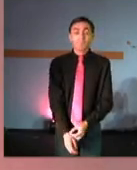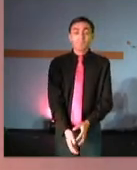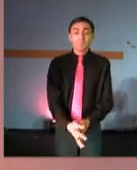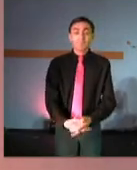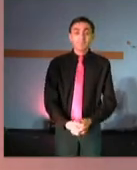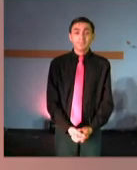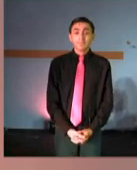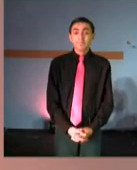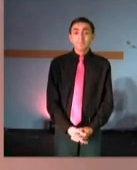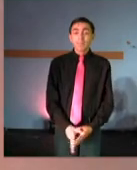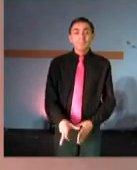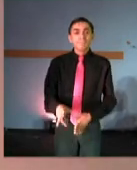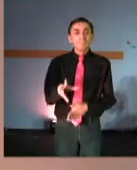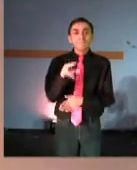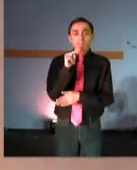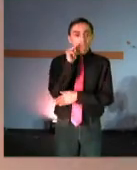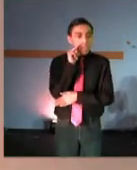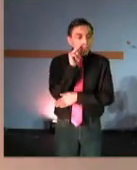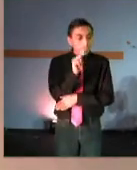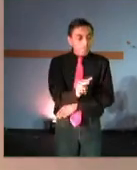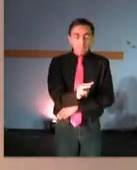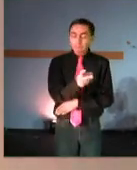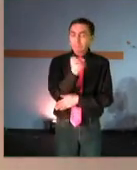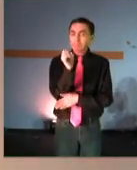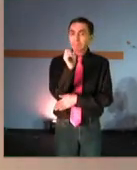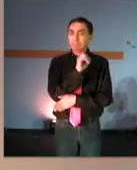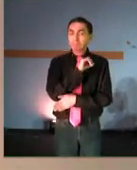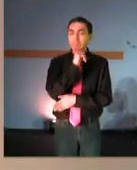no tan visibles como